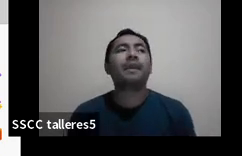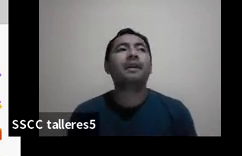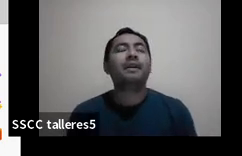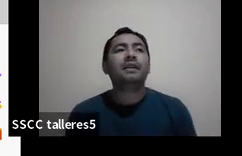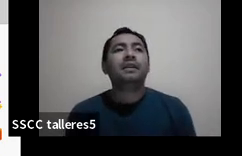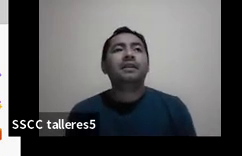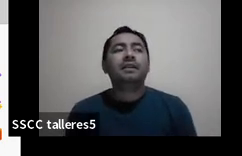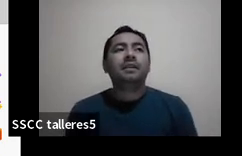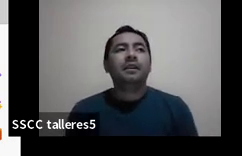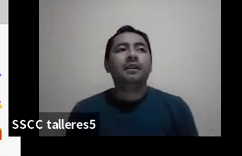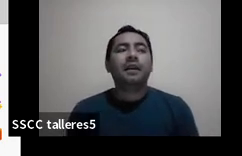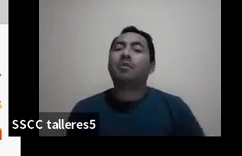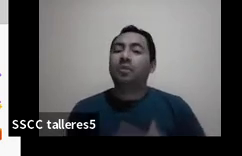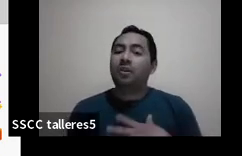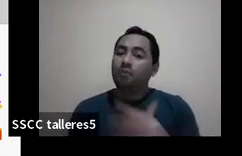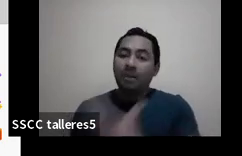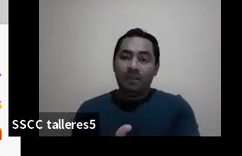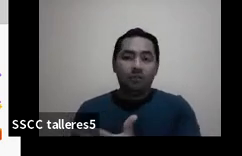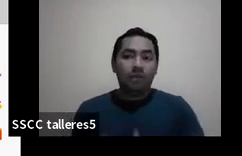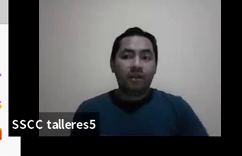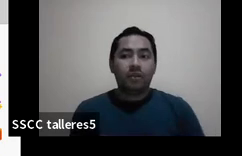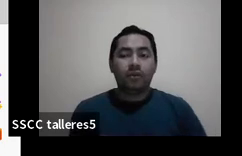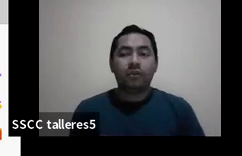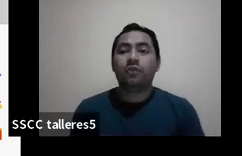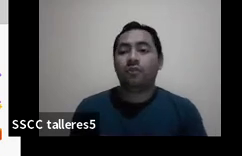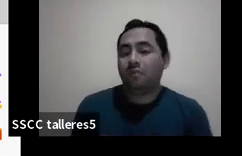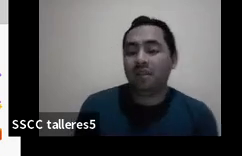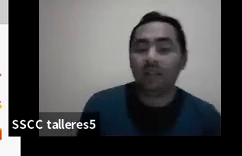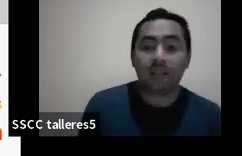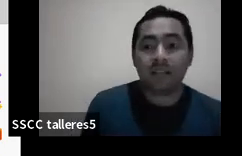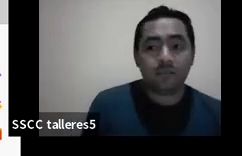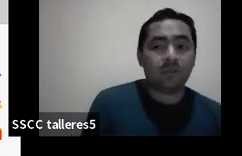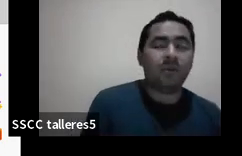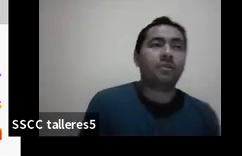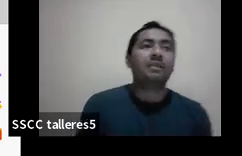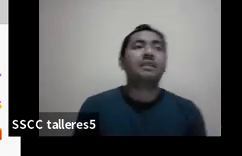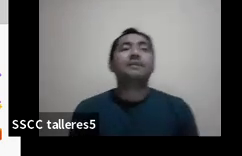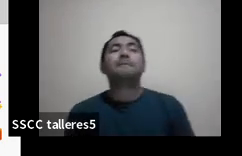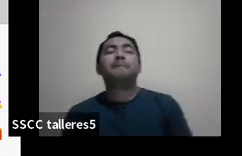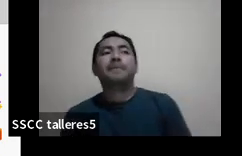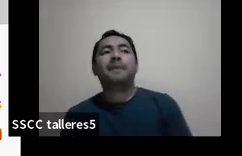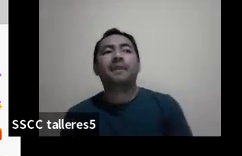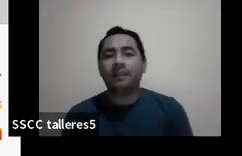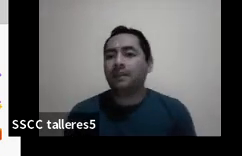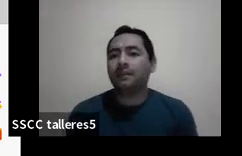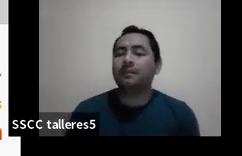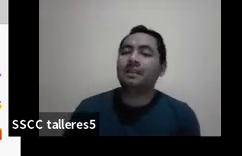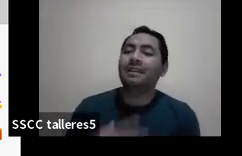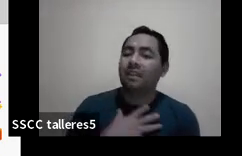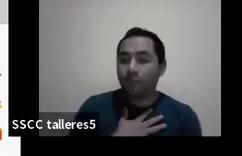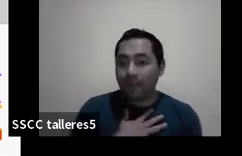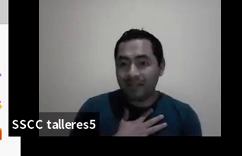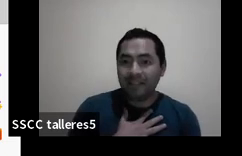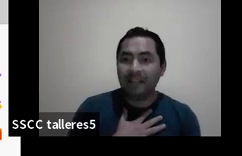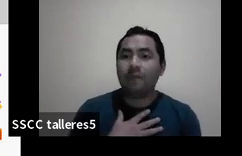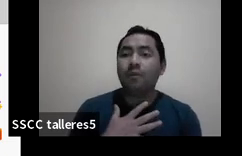¿ya? Al momento que los padres descubren que su hijo es sordo, puede tener 3, 4 años quizás, y si